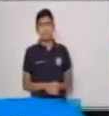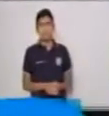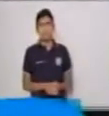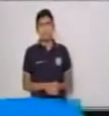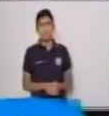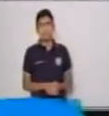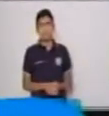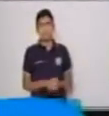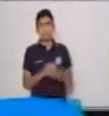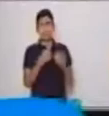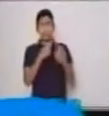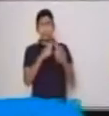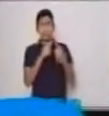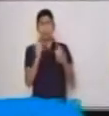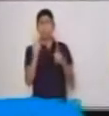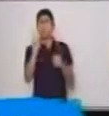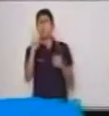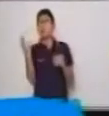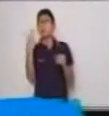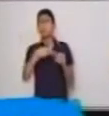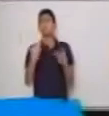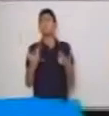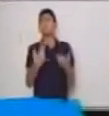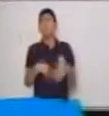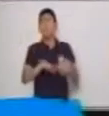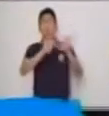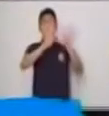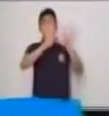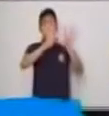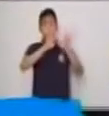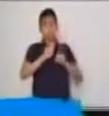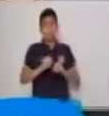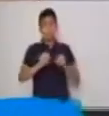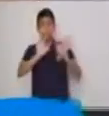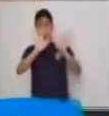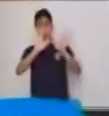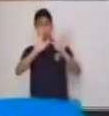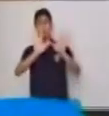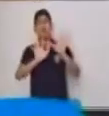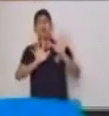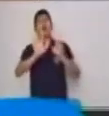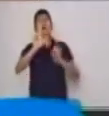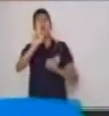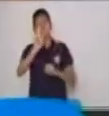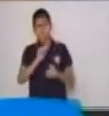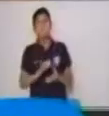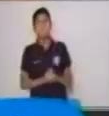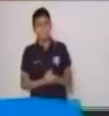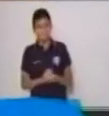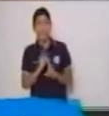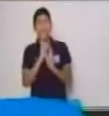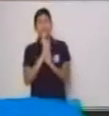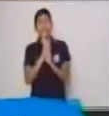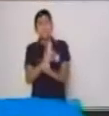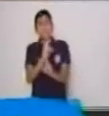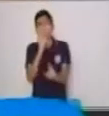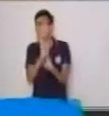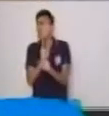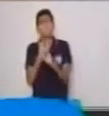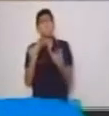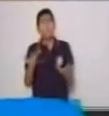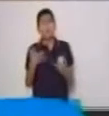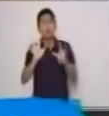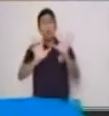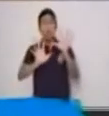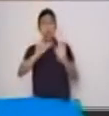pero agrego 2, contemos, 9, 10, 11. La respuesta es